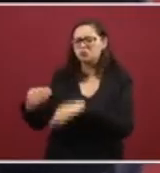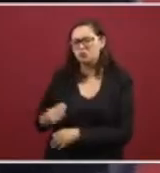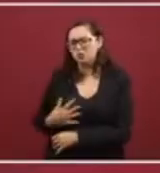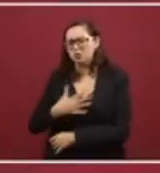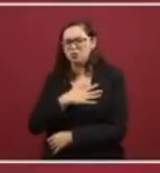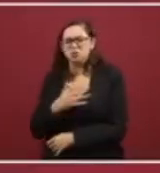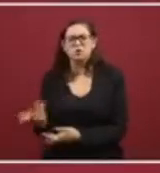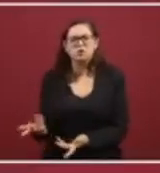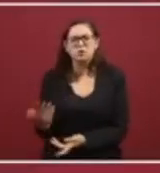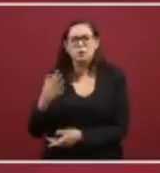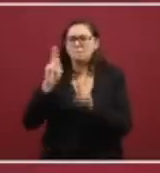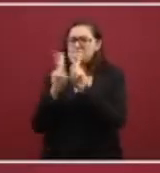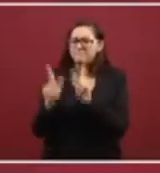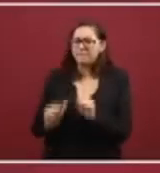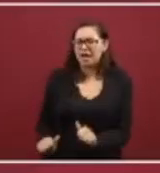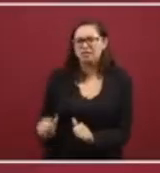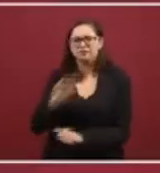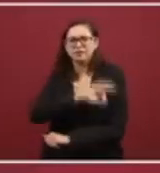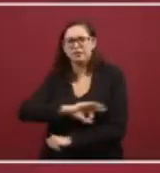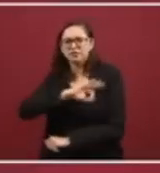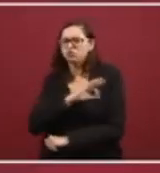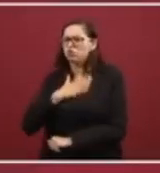frutos de la justicia.